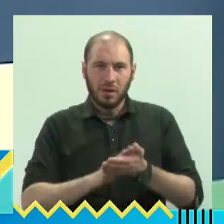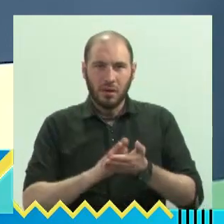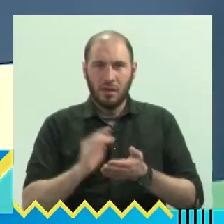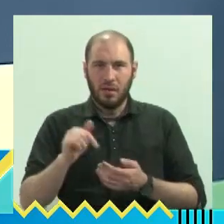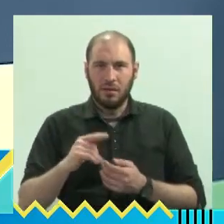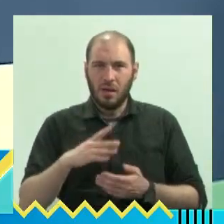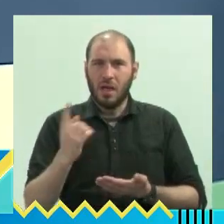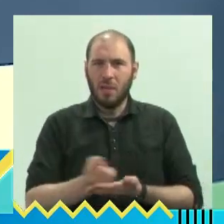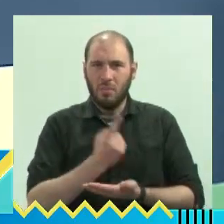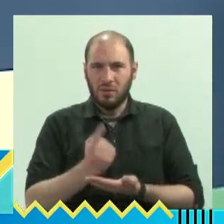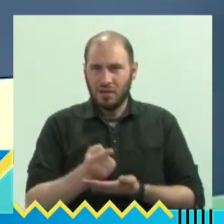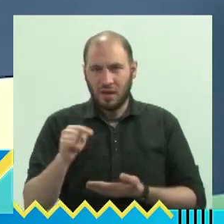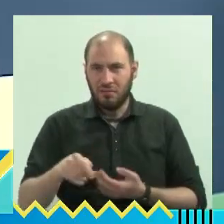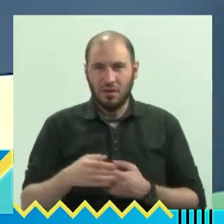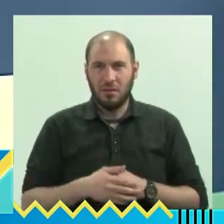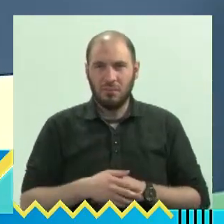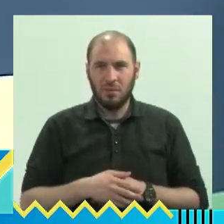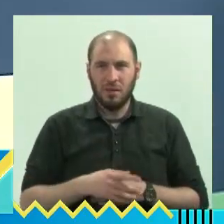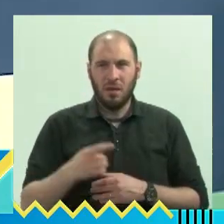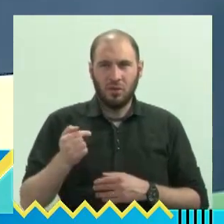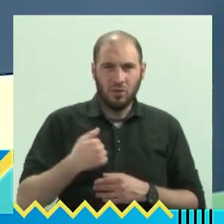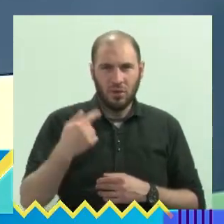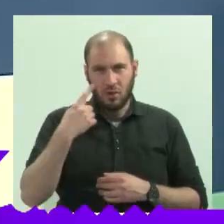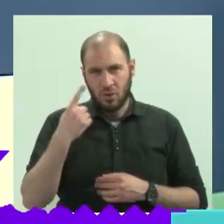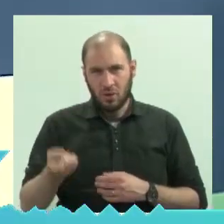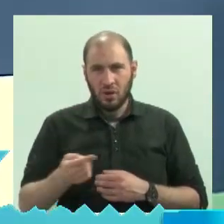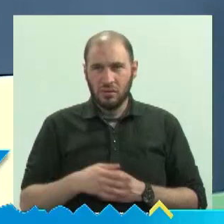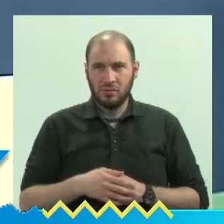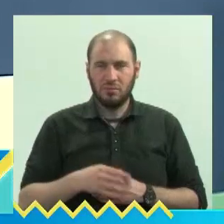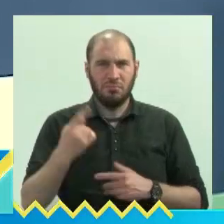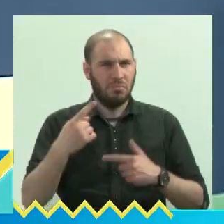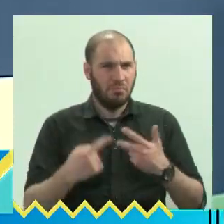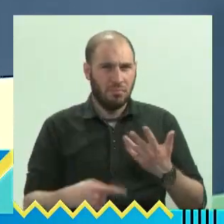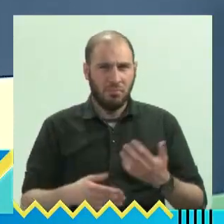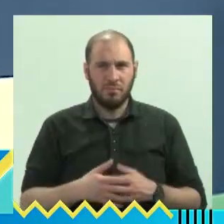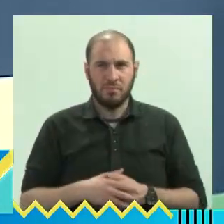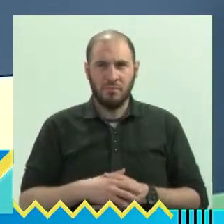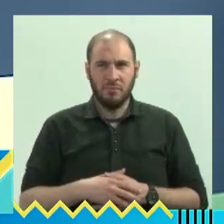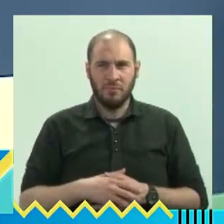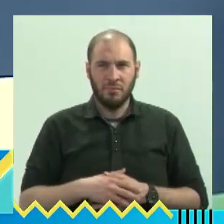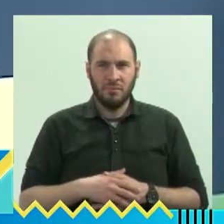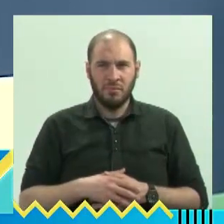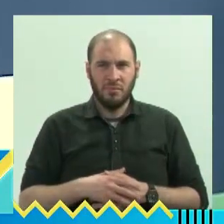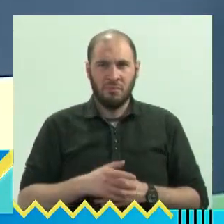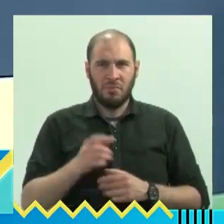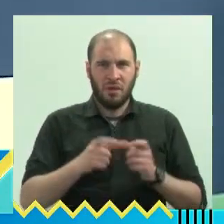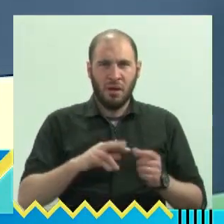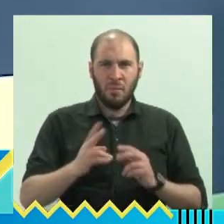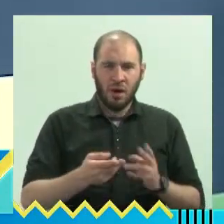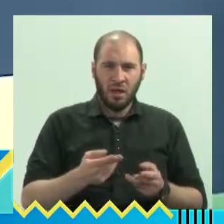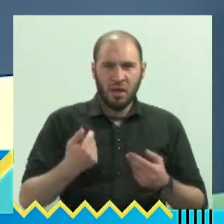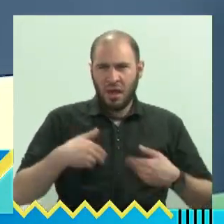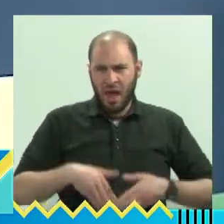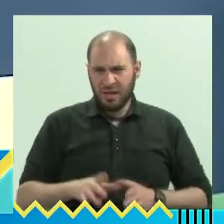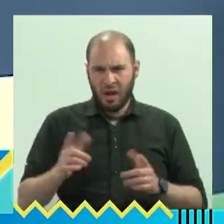es imposible que haya estado. Es decir, gente dice, no, yo lo conocí, y vos decís, ¿cómo lo conoció? Y cuando esa persona había muerto, él no había nacido cuando